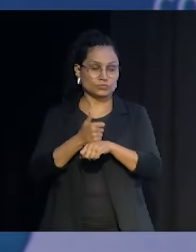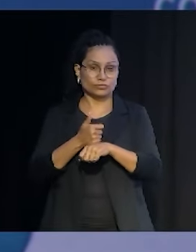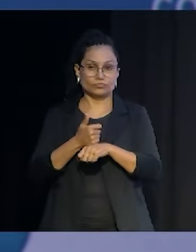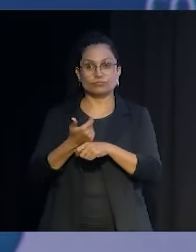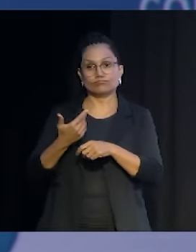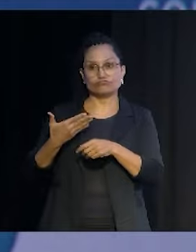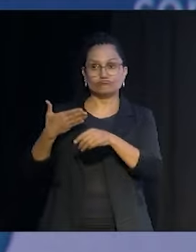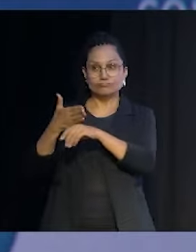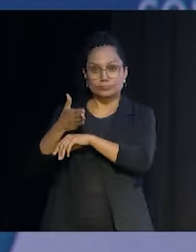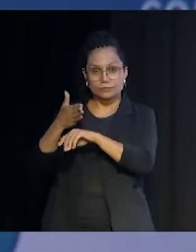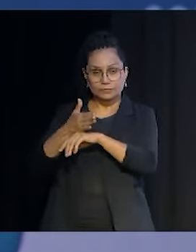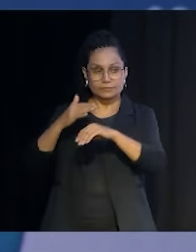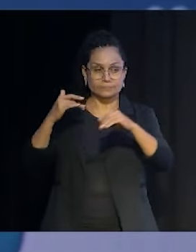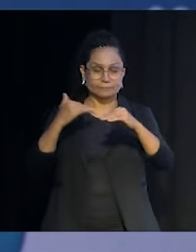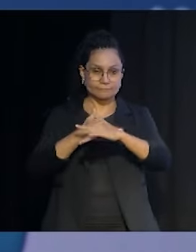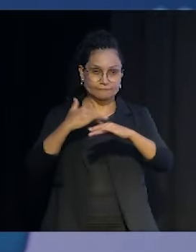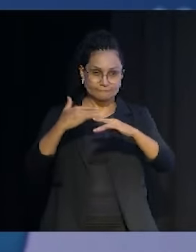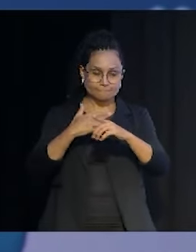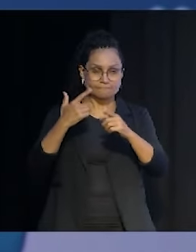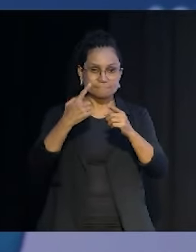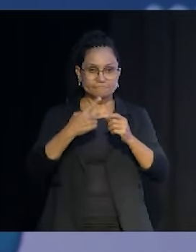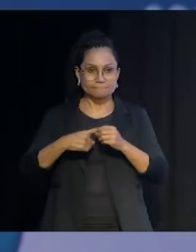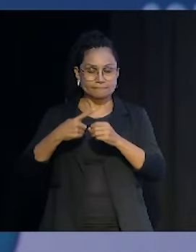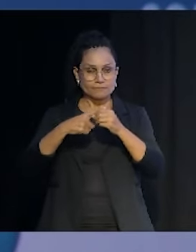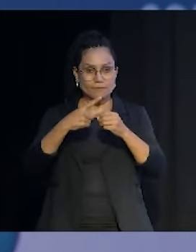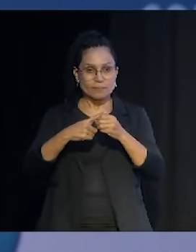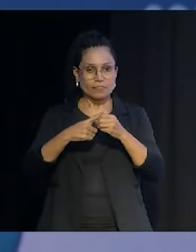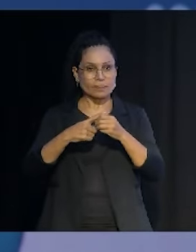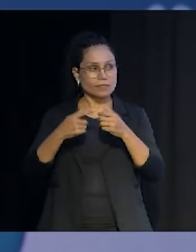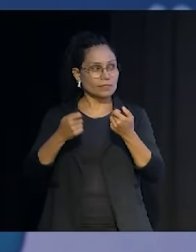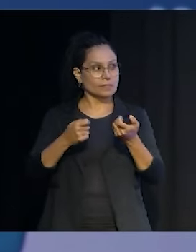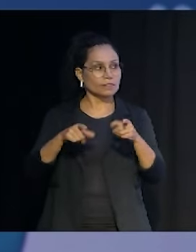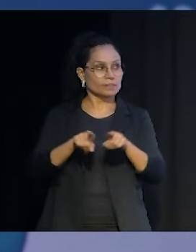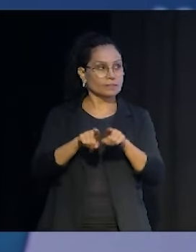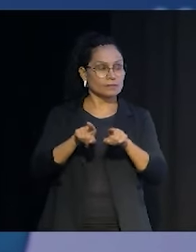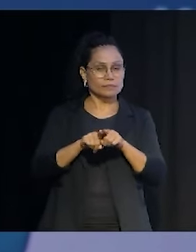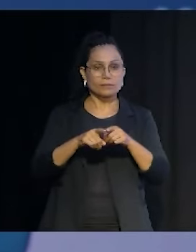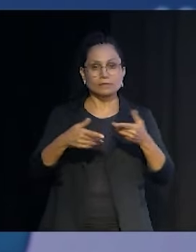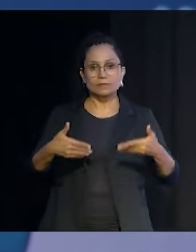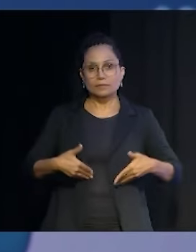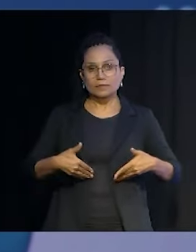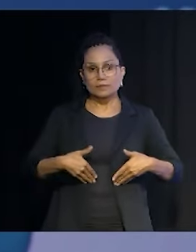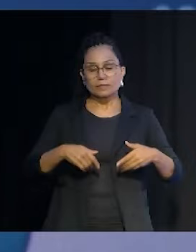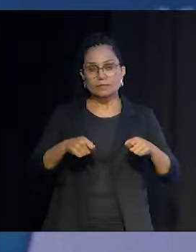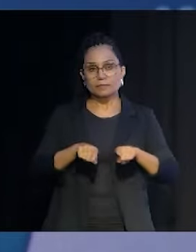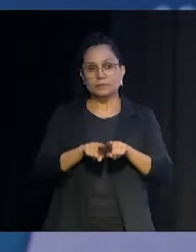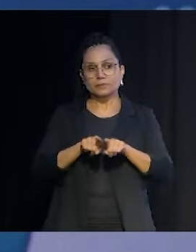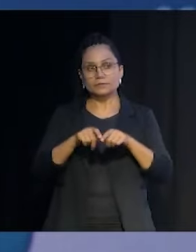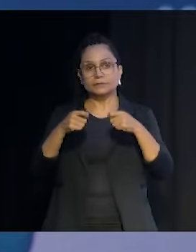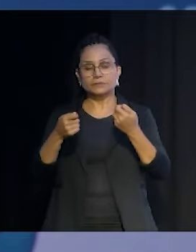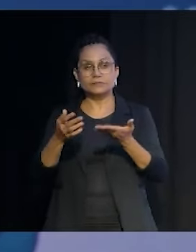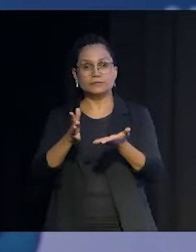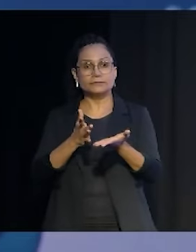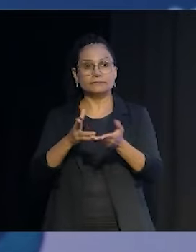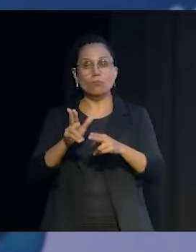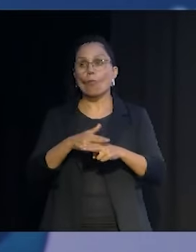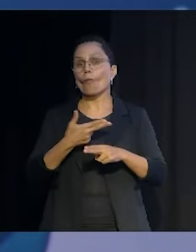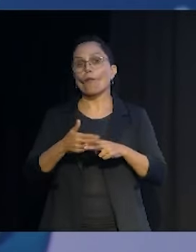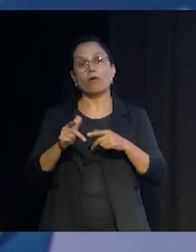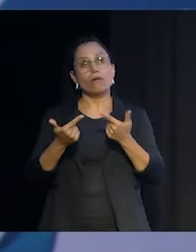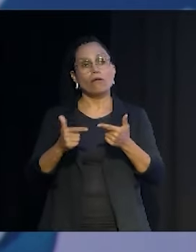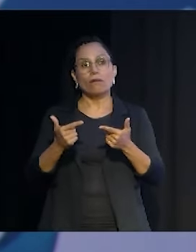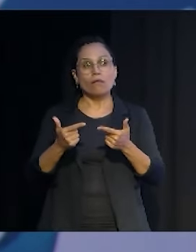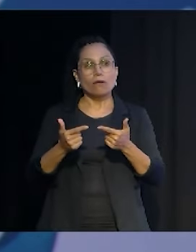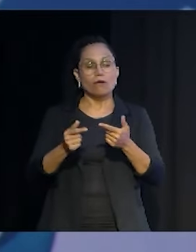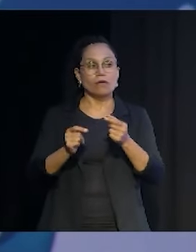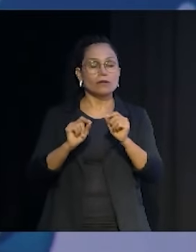vivo sin la ciudad, ni en la profesión ni para la venda. Entonces muero de hambre y